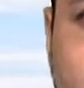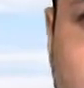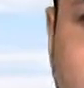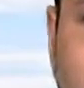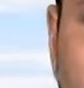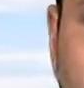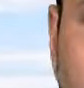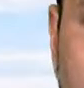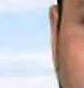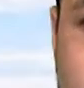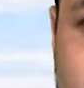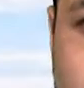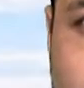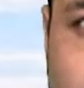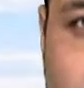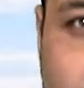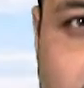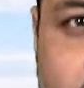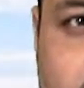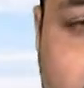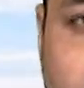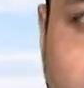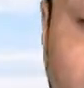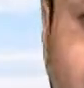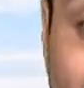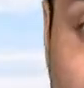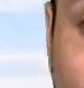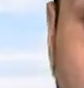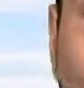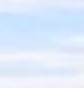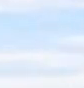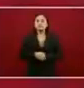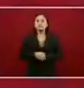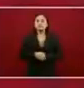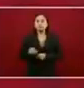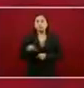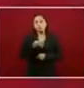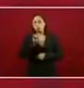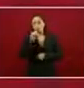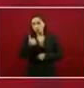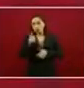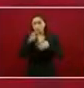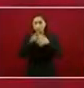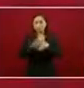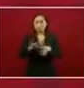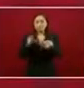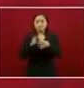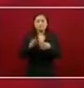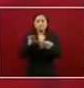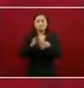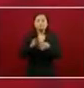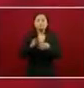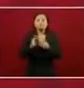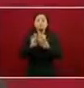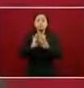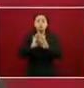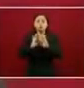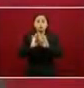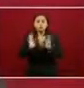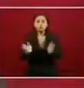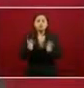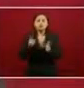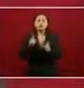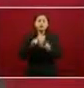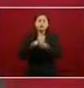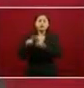obrador y el secretario de relaciones exteriores- marcelo gran anunciaron que al día de hoy 4700 personas migrantes están trabajando ya en el norte del